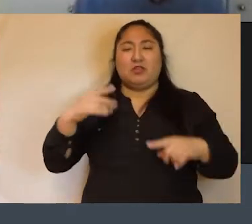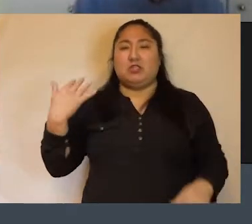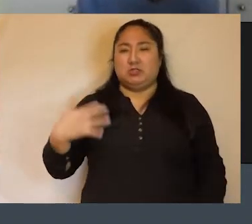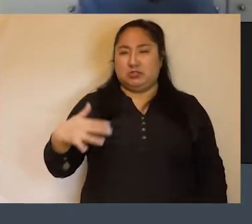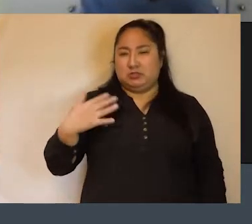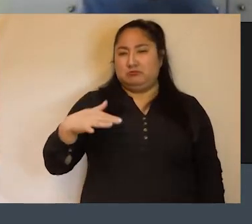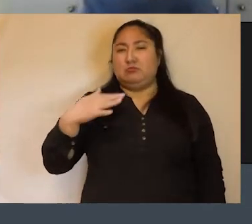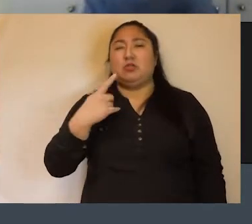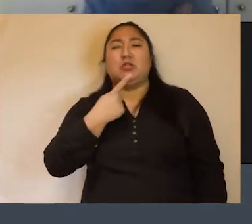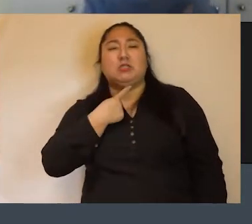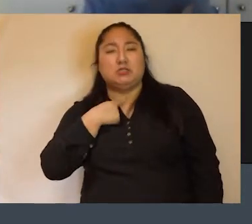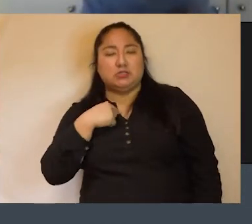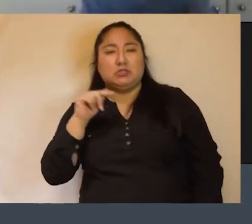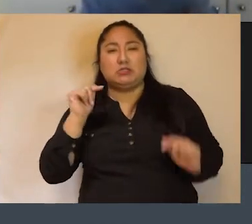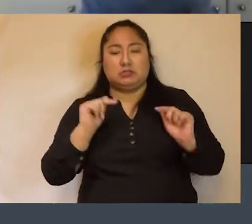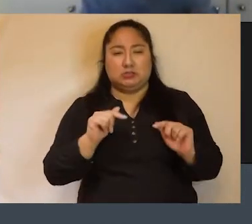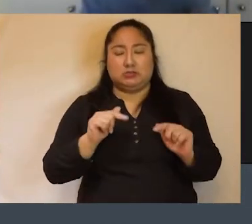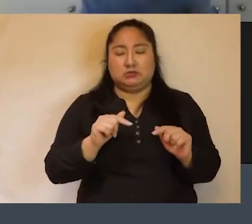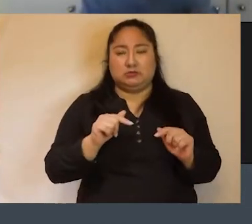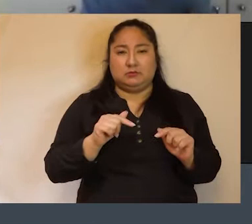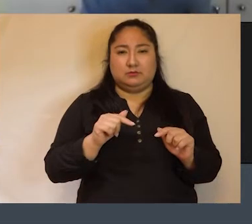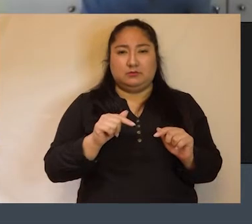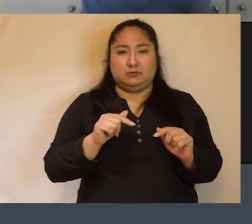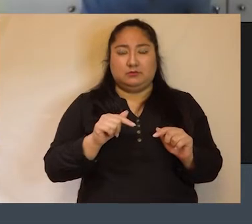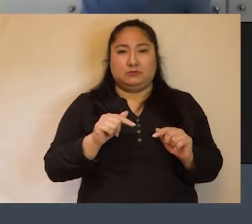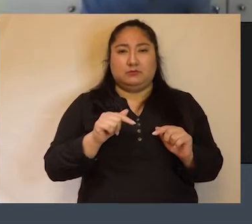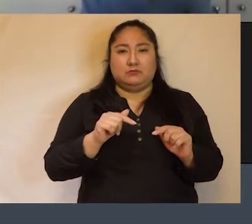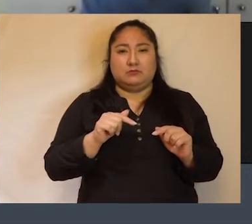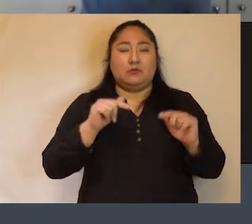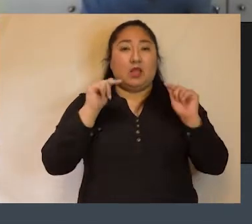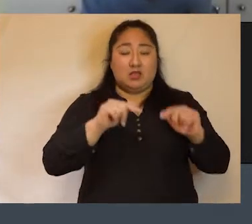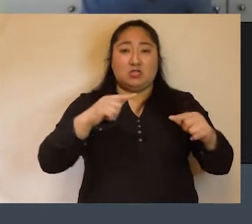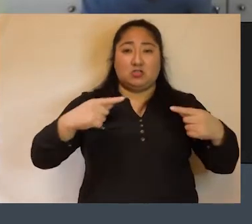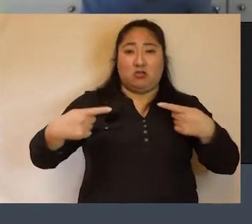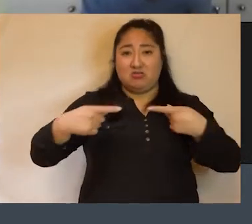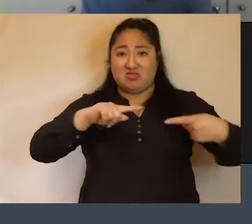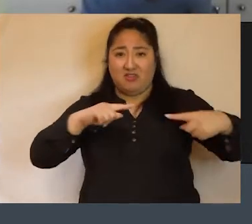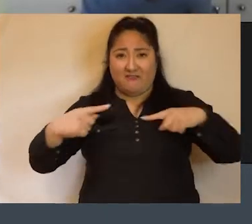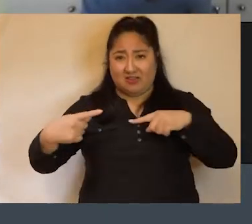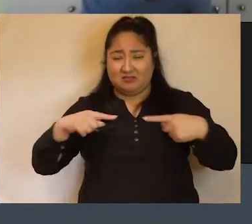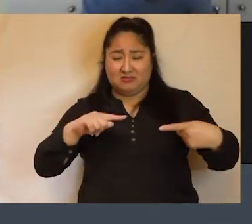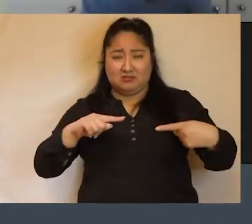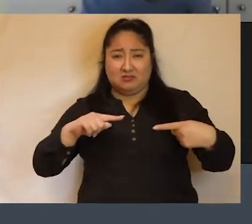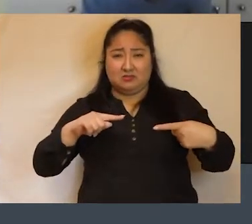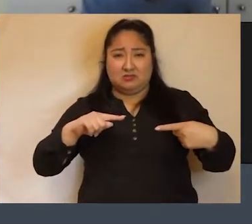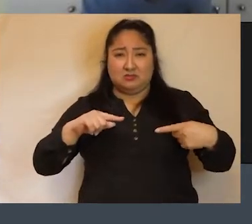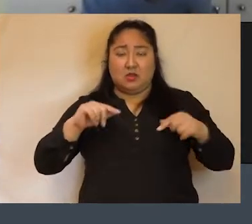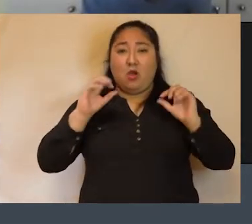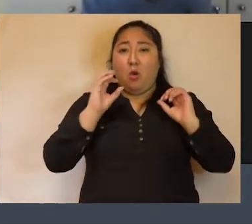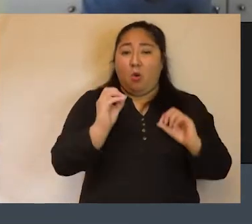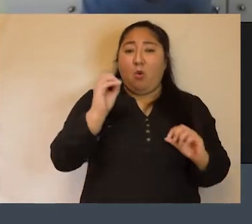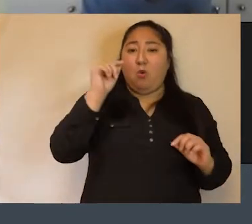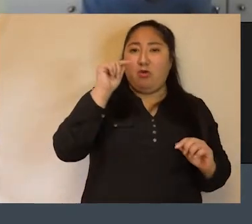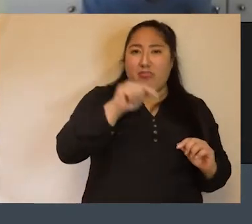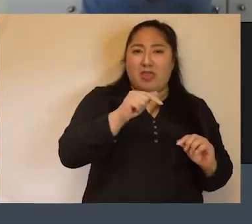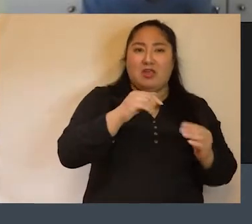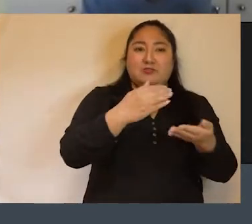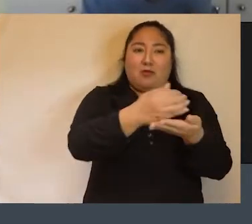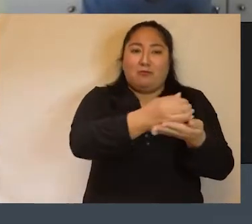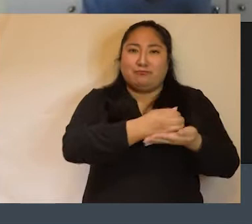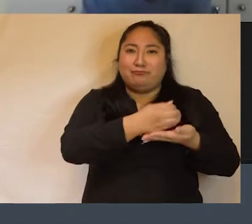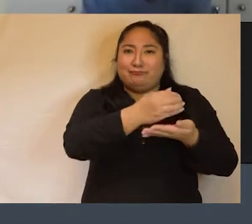interesante que también encontramos injusto porque muchos de esos debates, o más bien todas